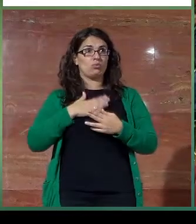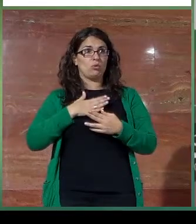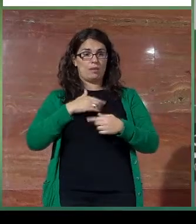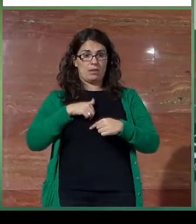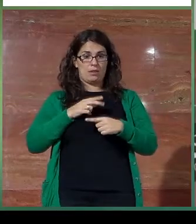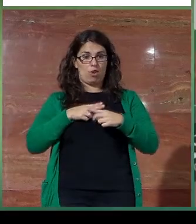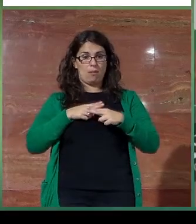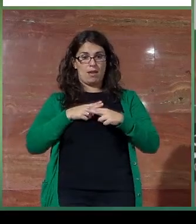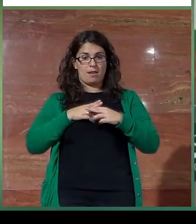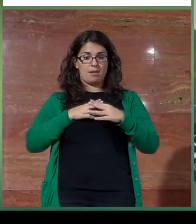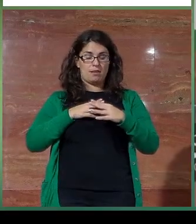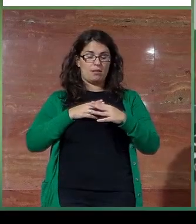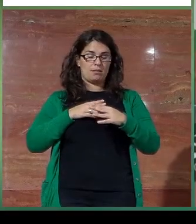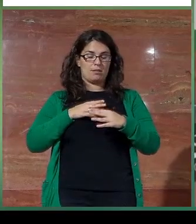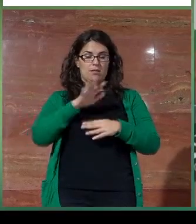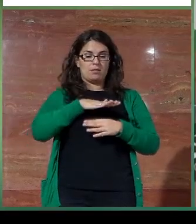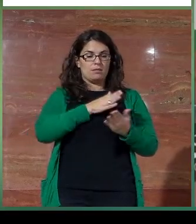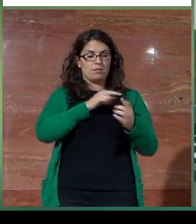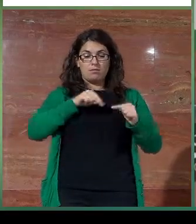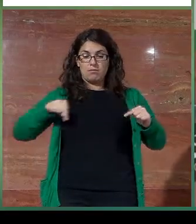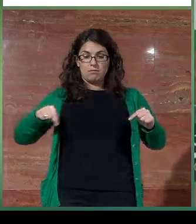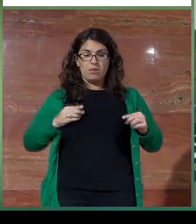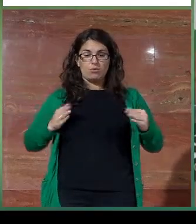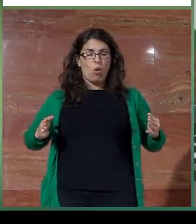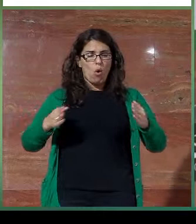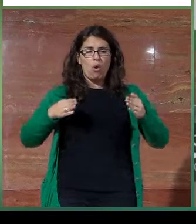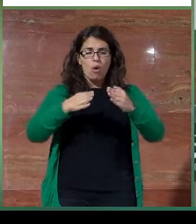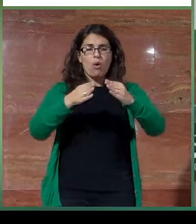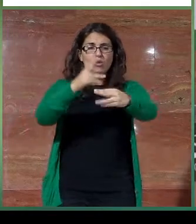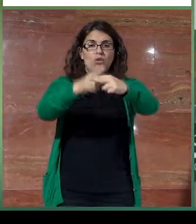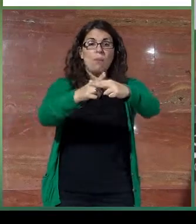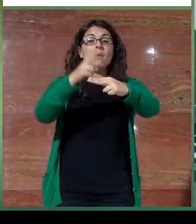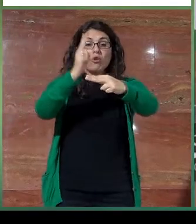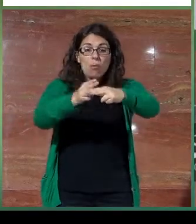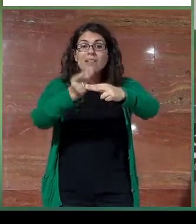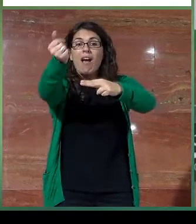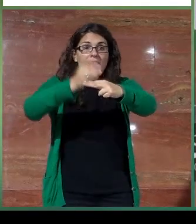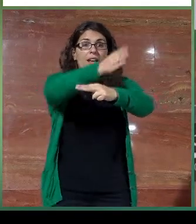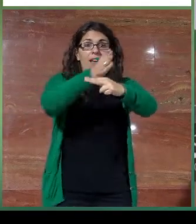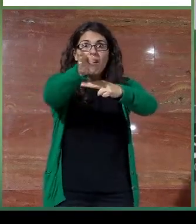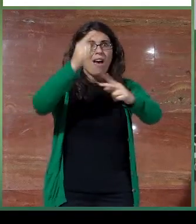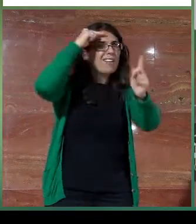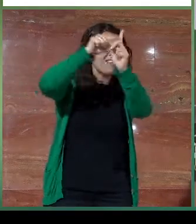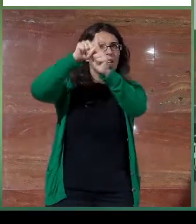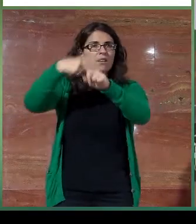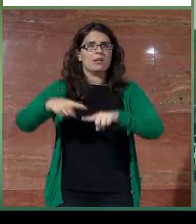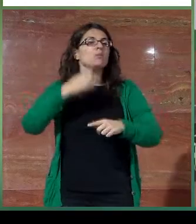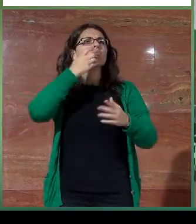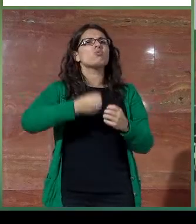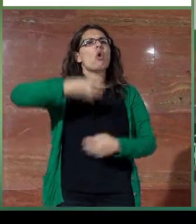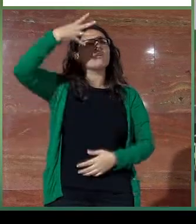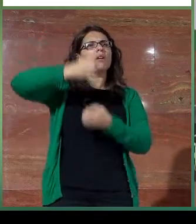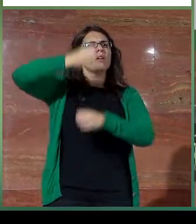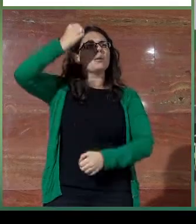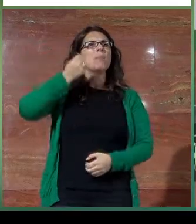Roma, pero desde Roma todos los caminos conducen a todas partes. Es decir, una torre mide 300 metros de alto,